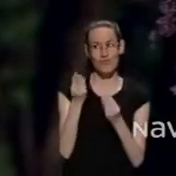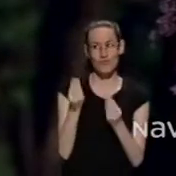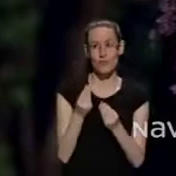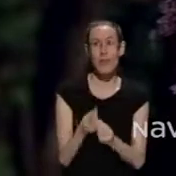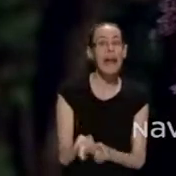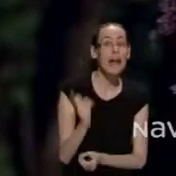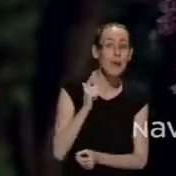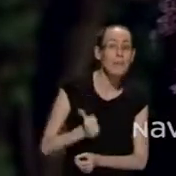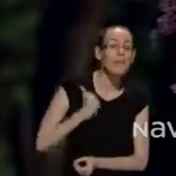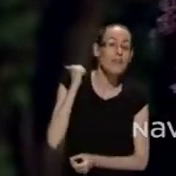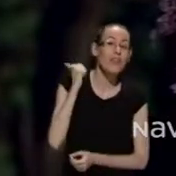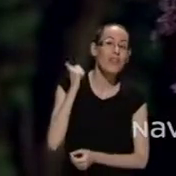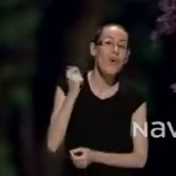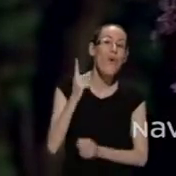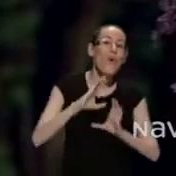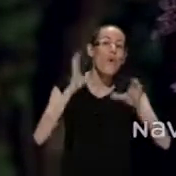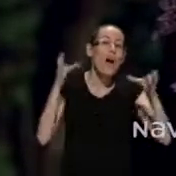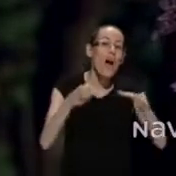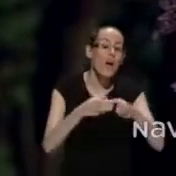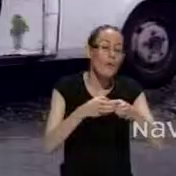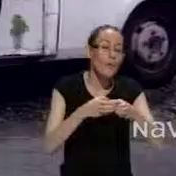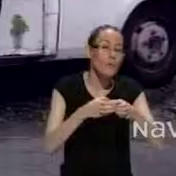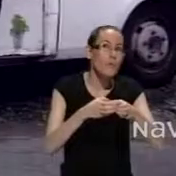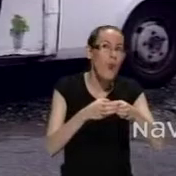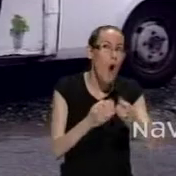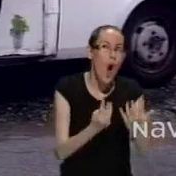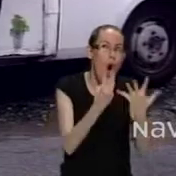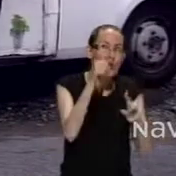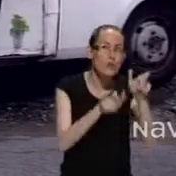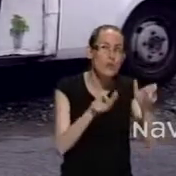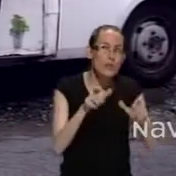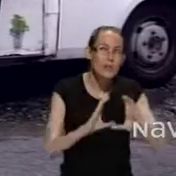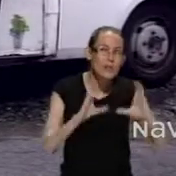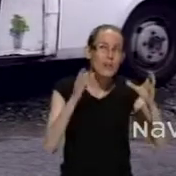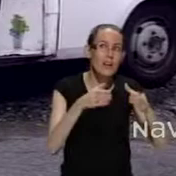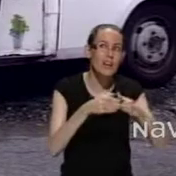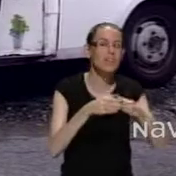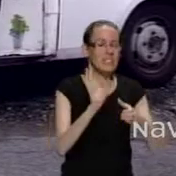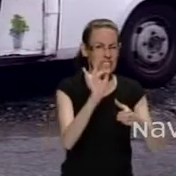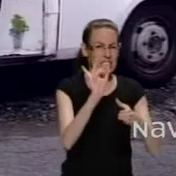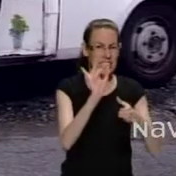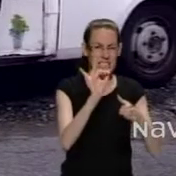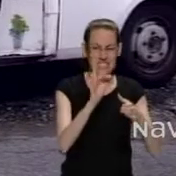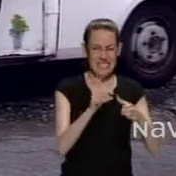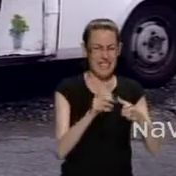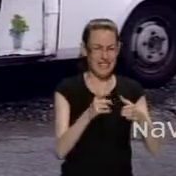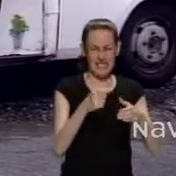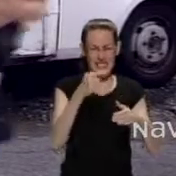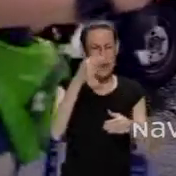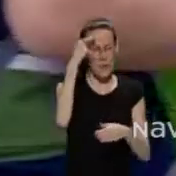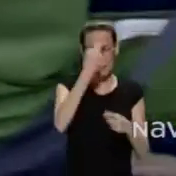Ayer mismamente se juntó aquí una cuadrilla de ocho personas, pero multiculturales,